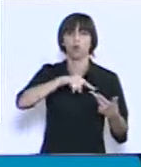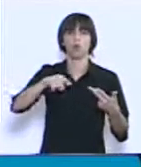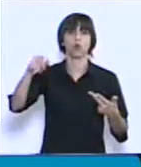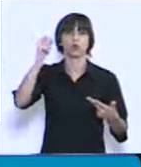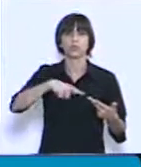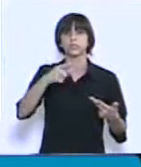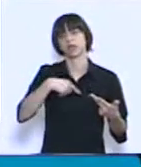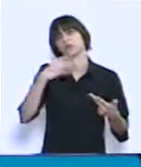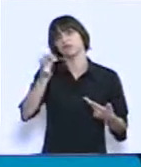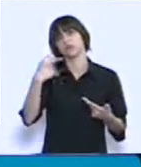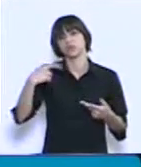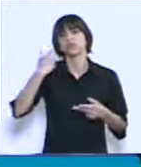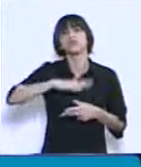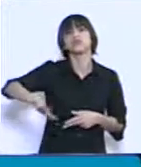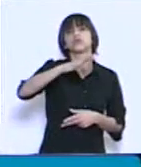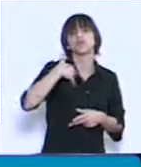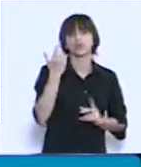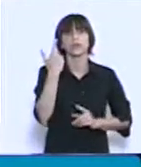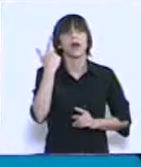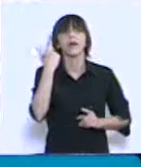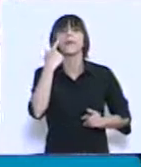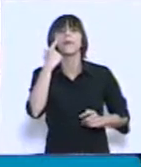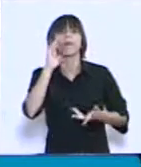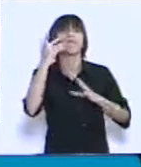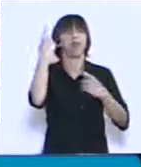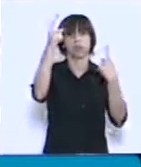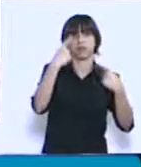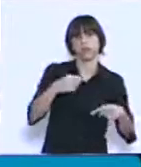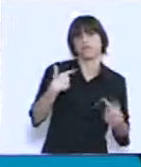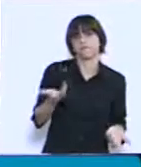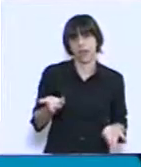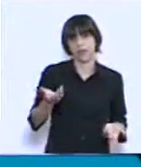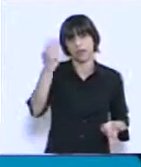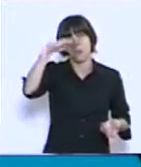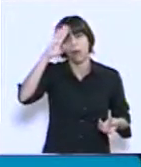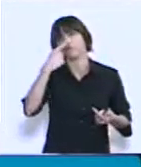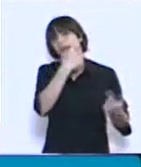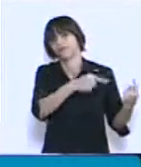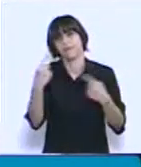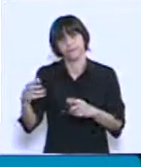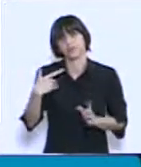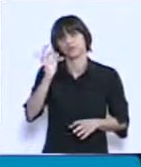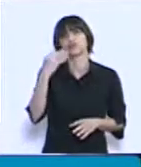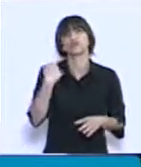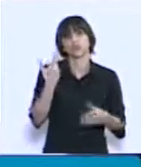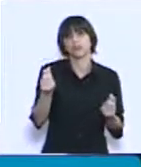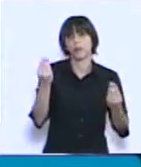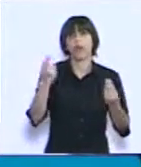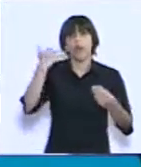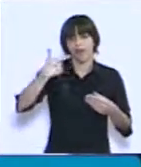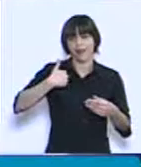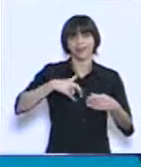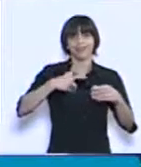la situación social es absolutamente distinta a la pampa húmeda, a la zona central, a la zona rica de la Argentina, no nos parece